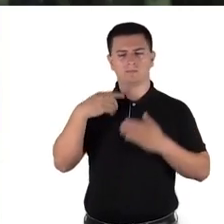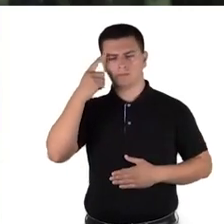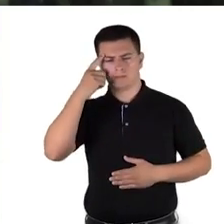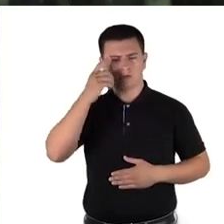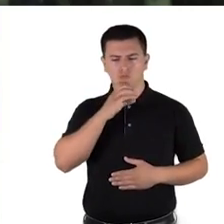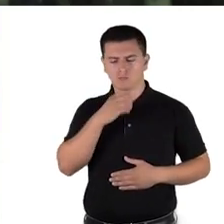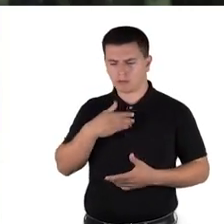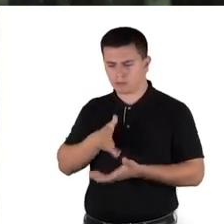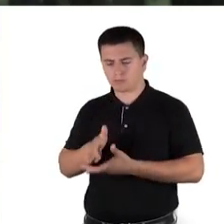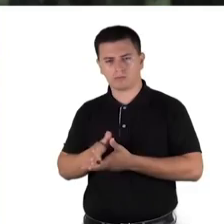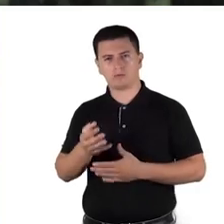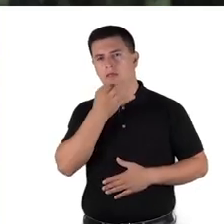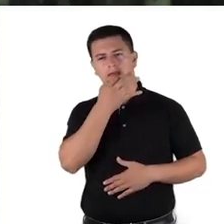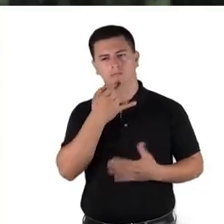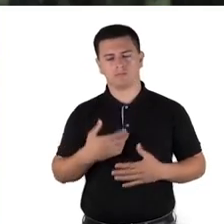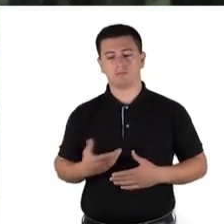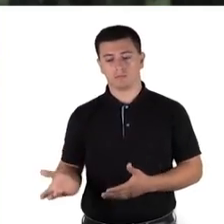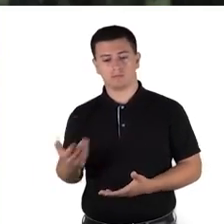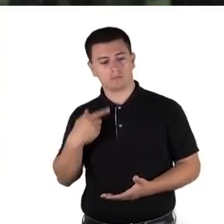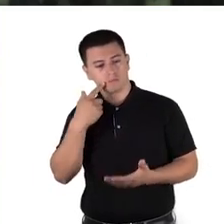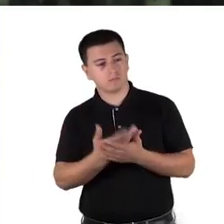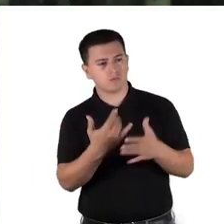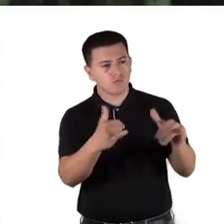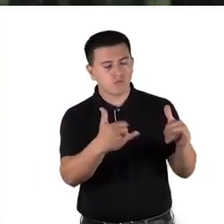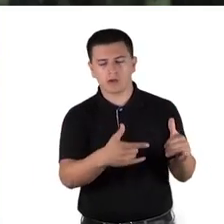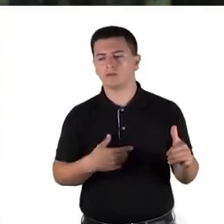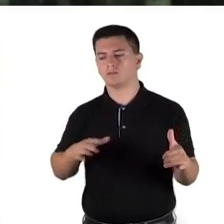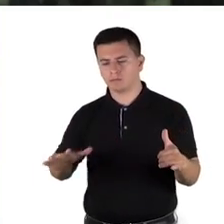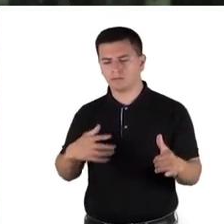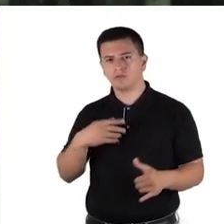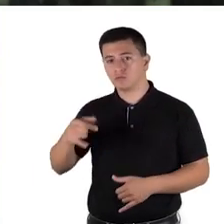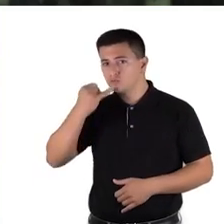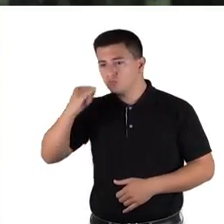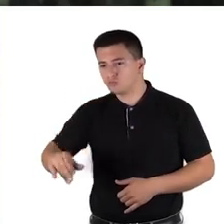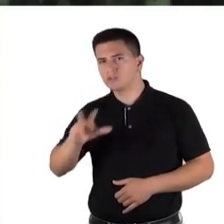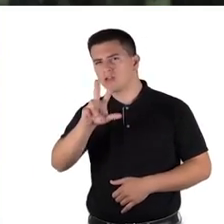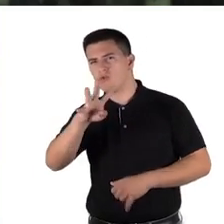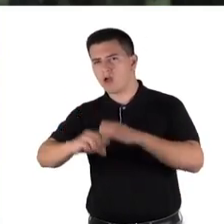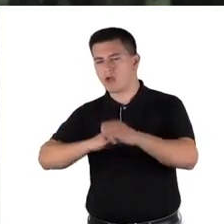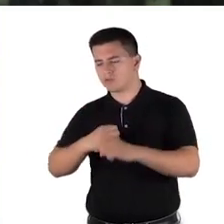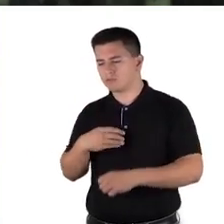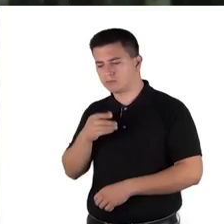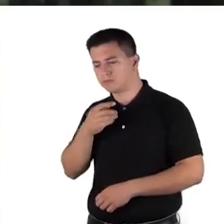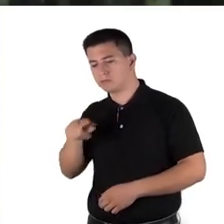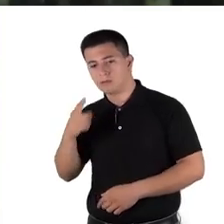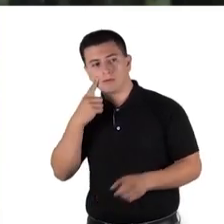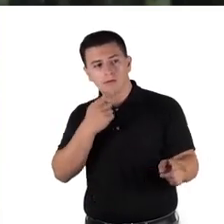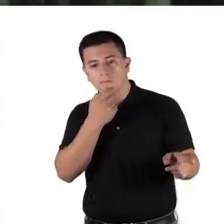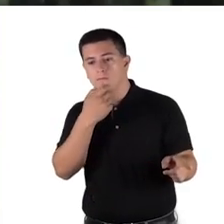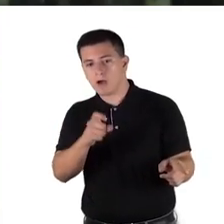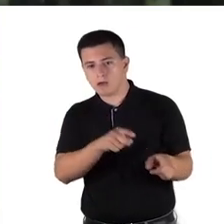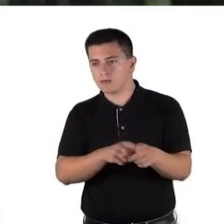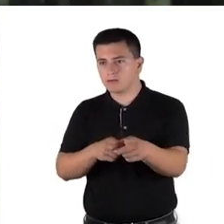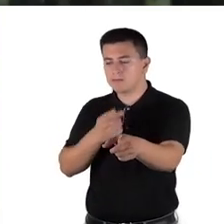adultos tenemos que como aprender a identificar esto y decir, en este momento de jugar puedo enseñarle a mi hijo de 3,